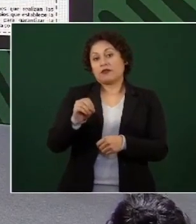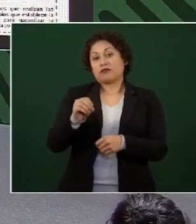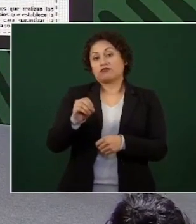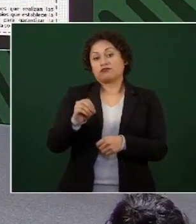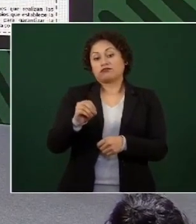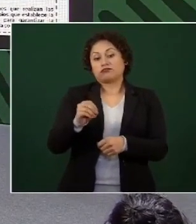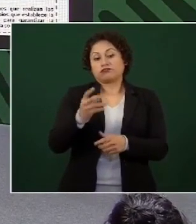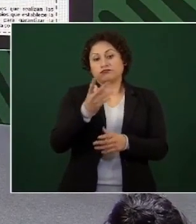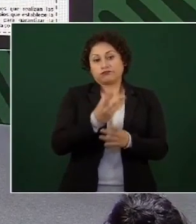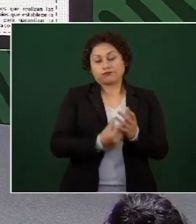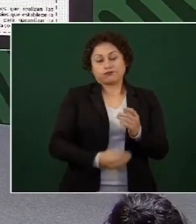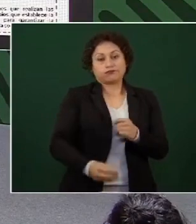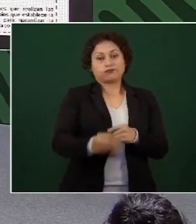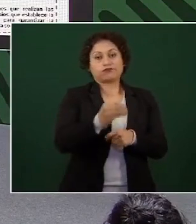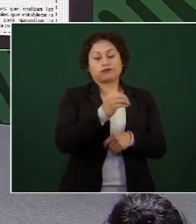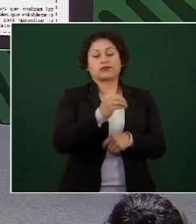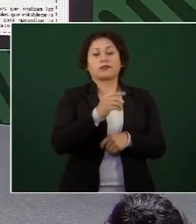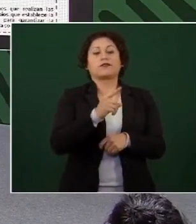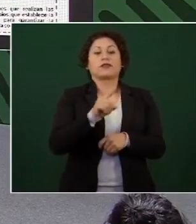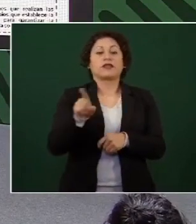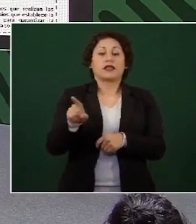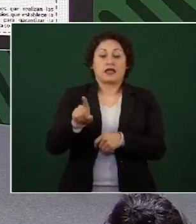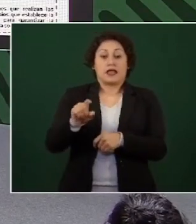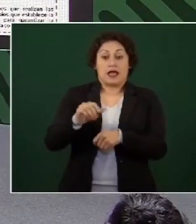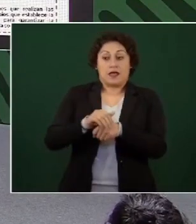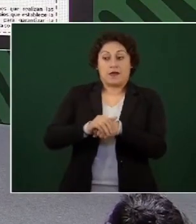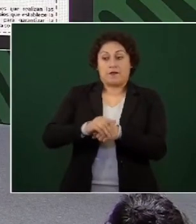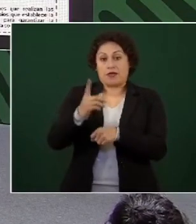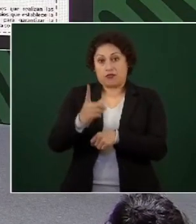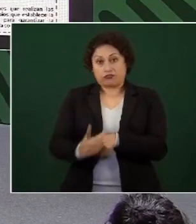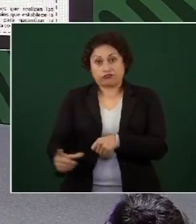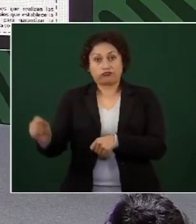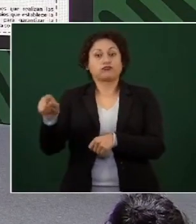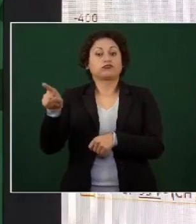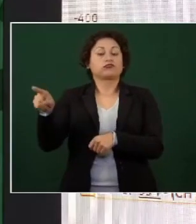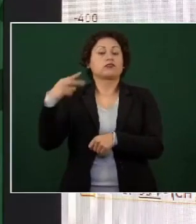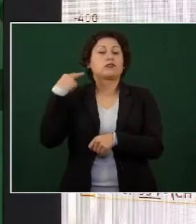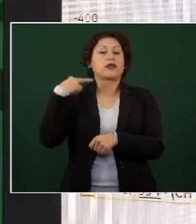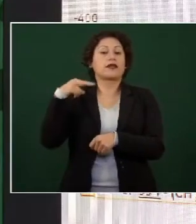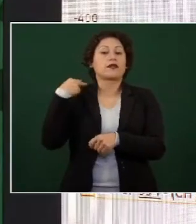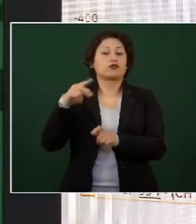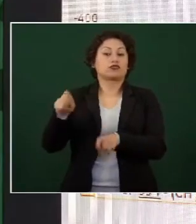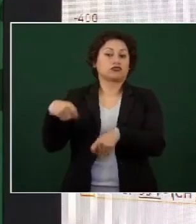Esa es la historia del telegrama. Y le informa